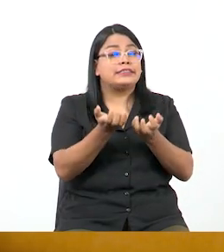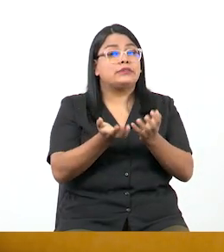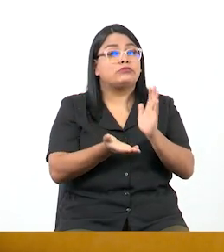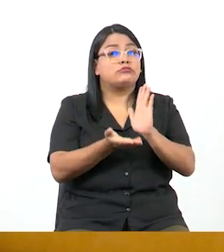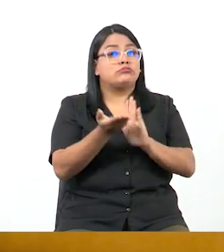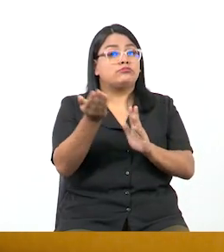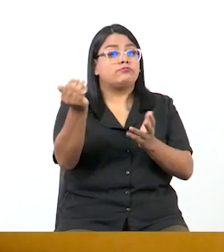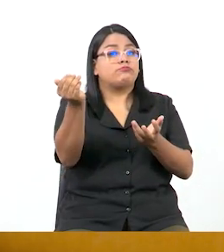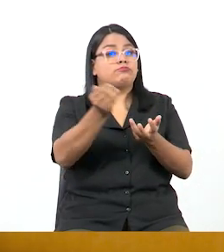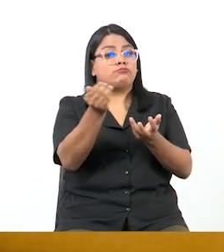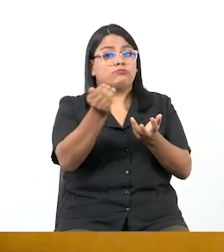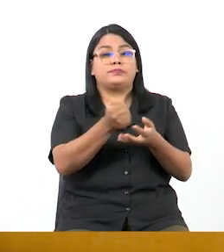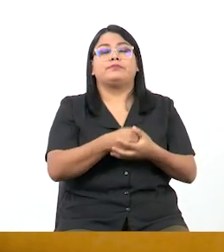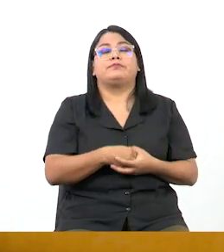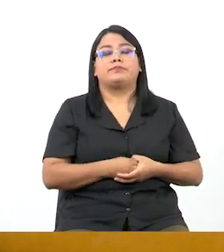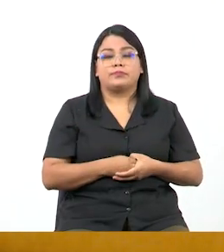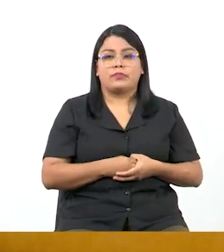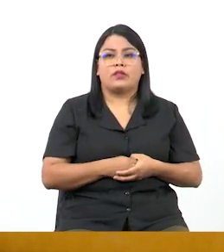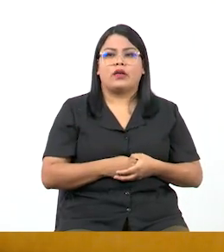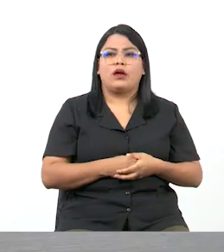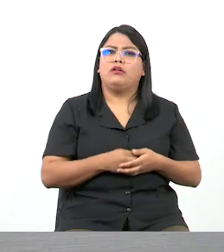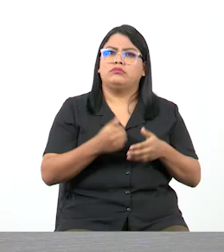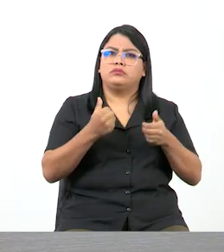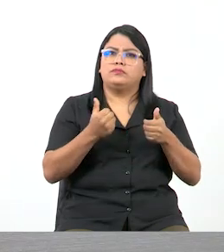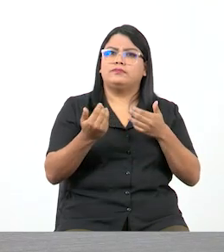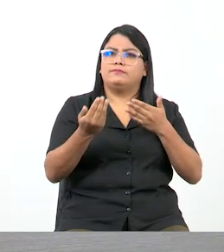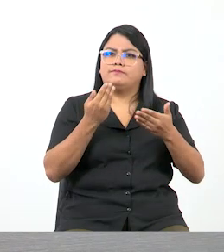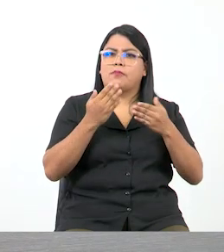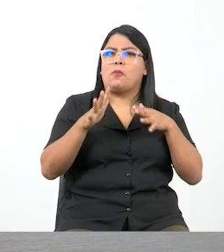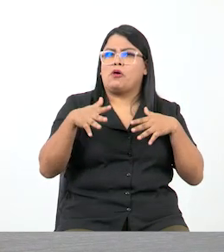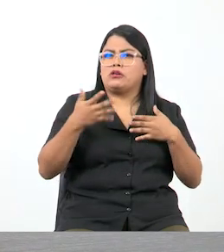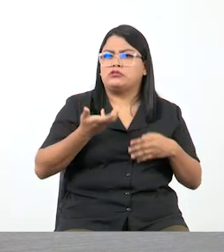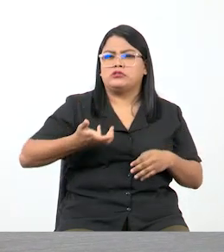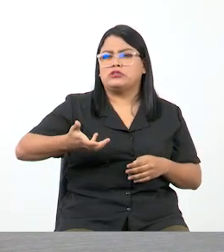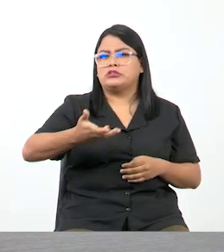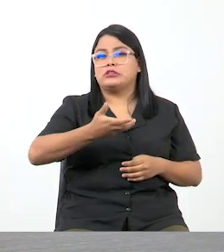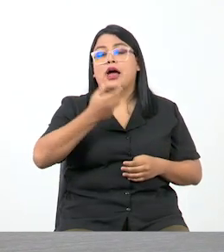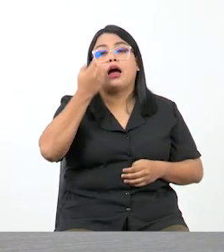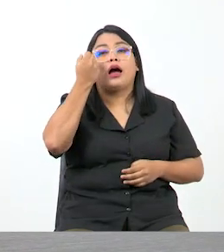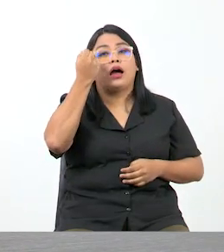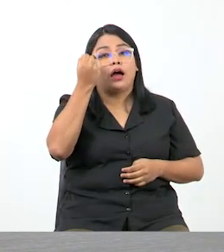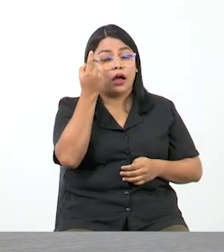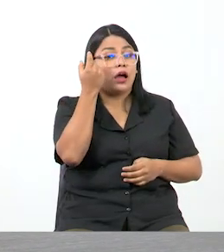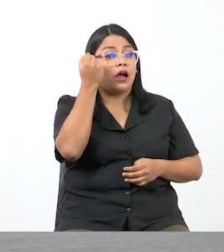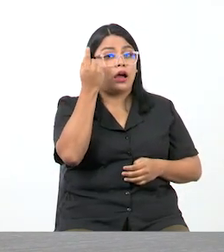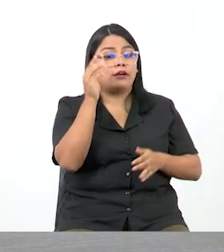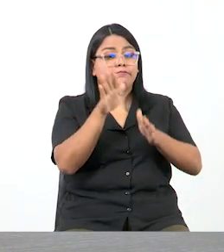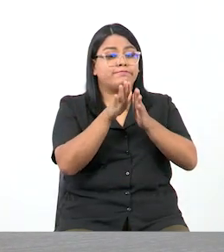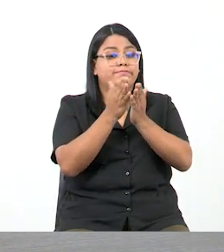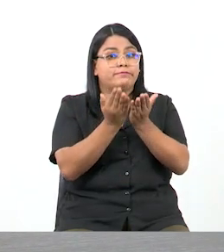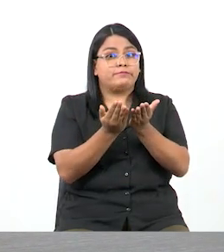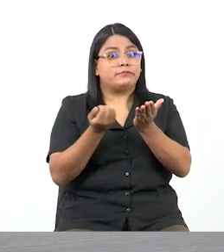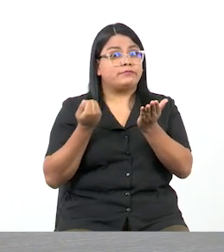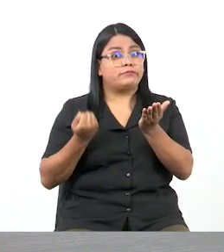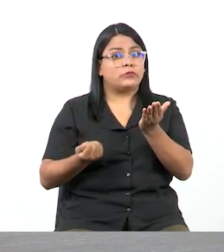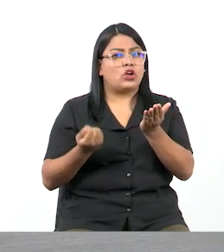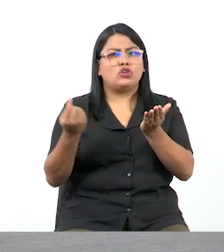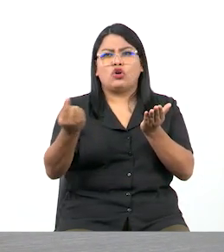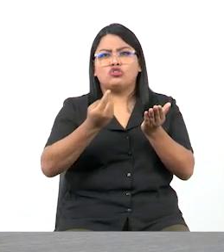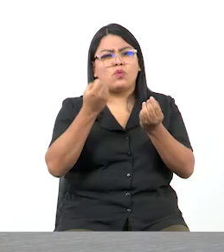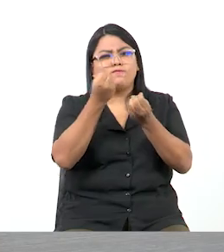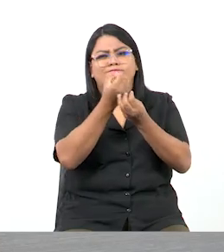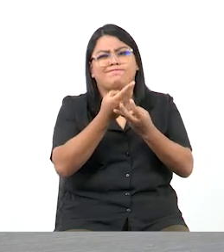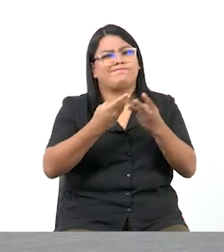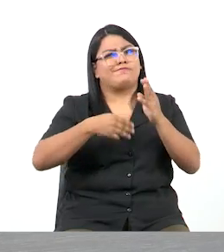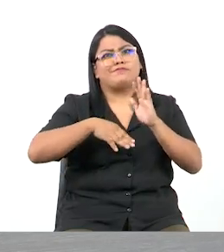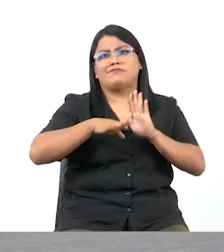queremos desarrollar en el estudiantado. Qué bueno que lo menciona, Oliver, porque así nosotros entendemos que el libro de texto no es solamente